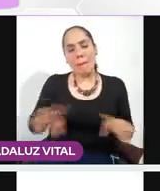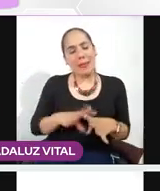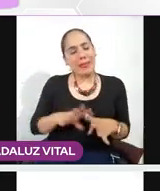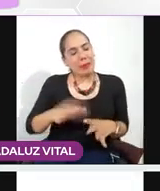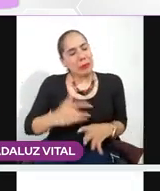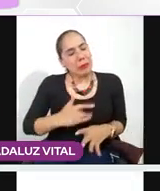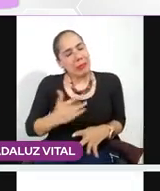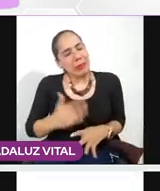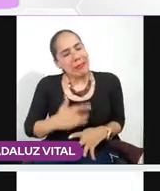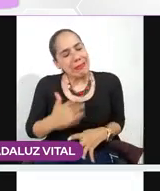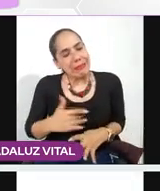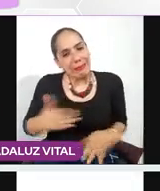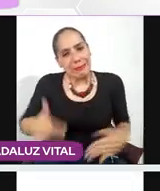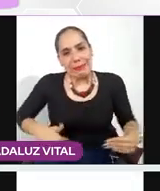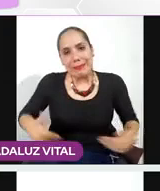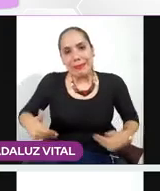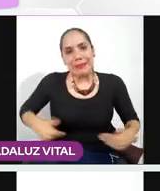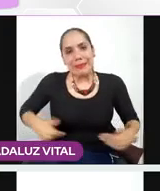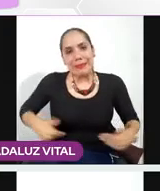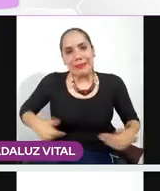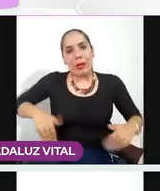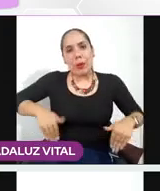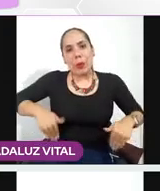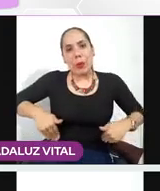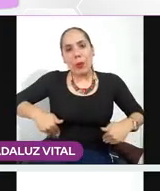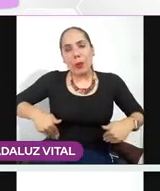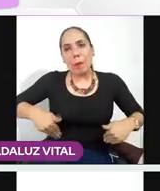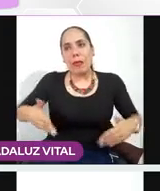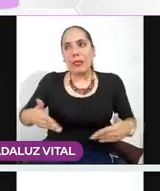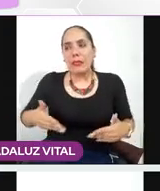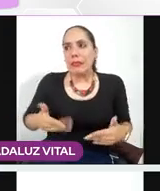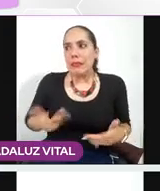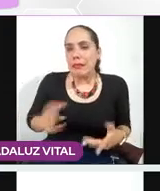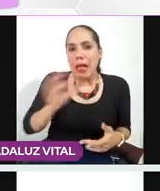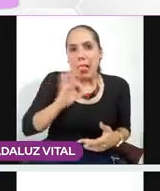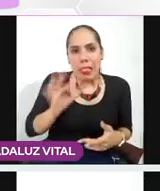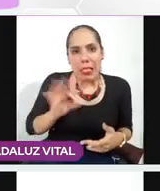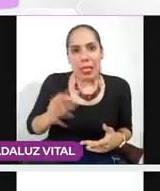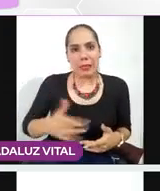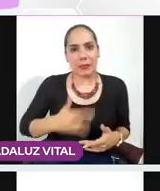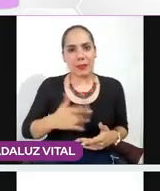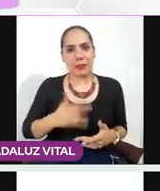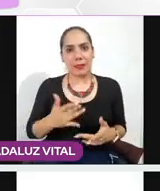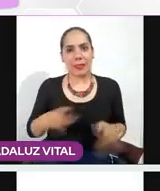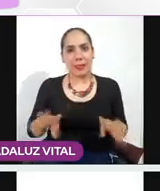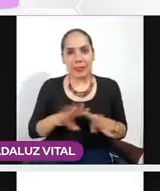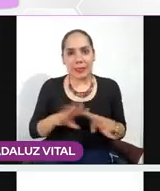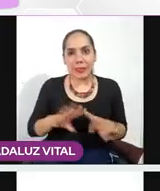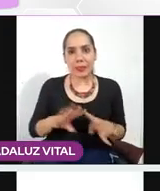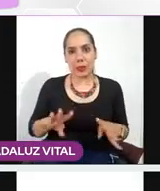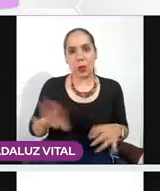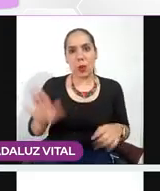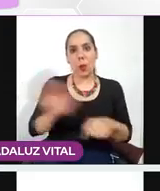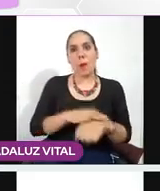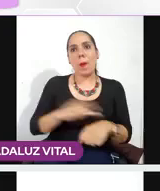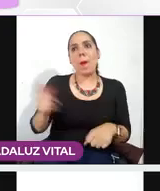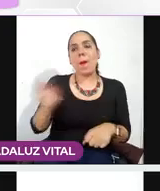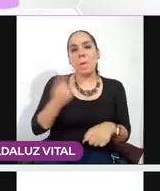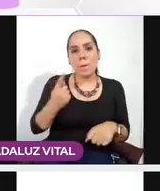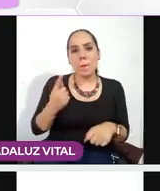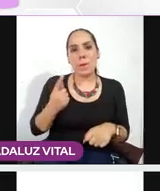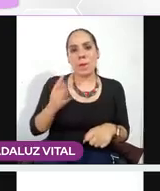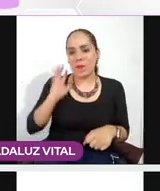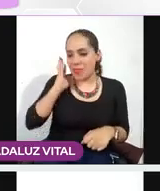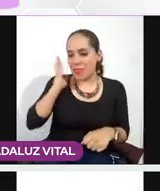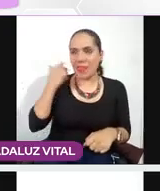Este vacío que hablamos en un principio en las familias monoparentales se trata de llenar o de cubrir, y